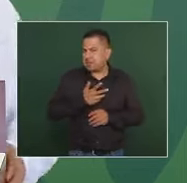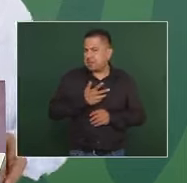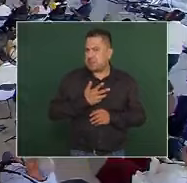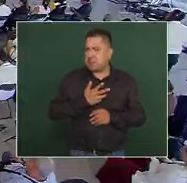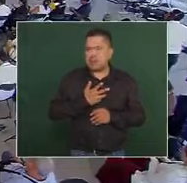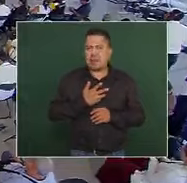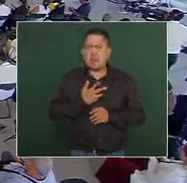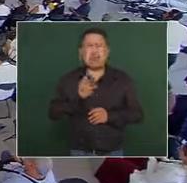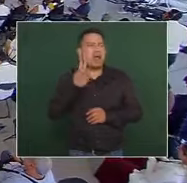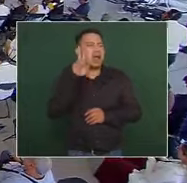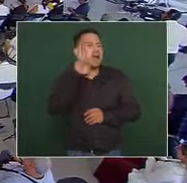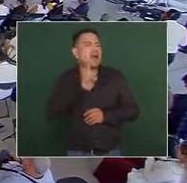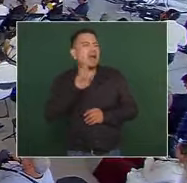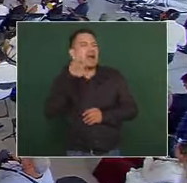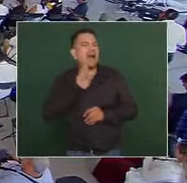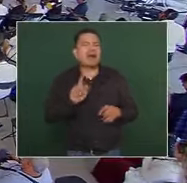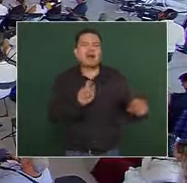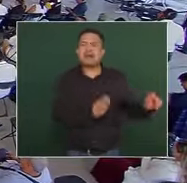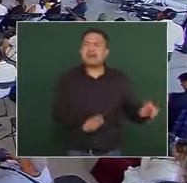A ver si pones